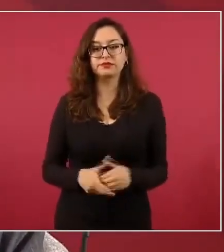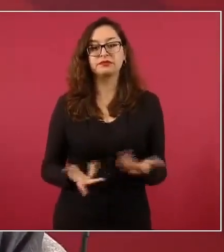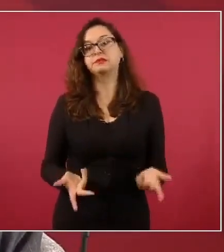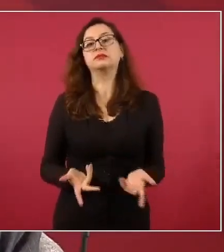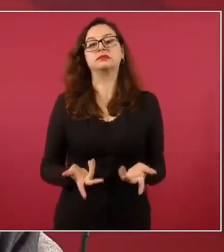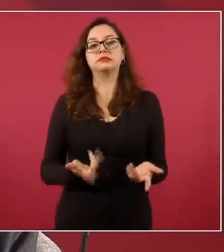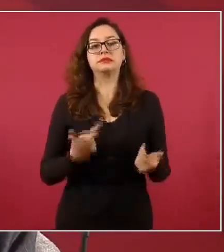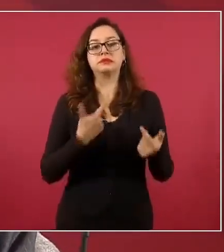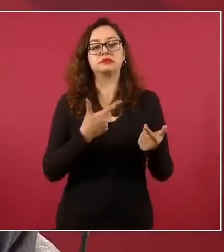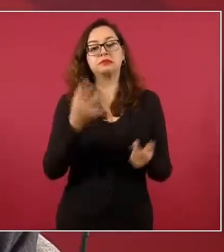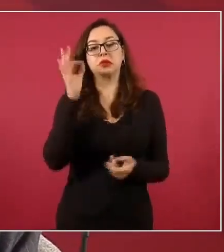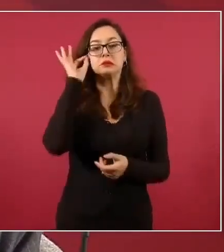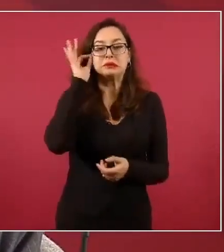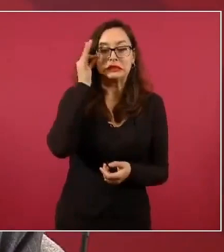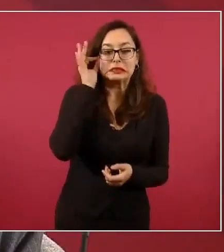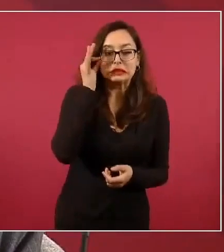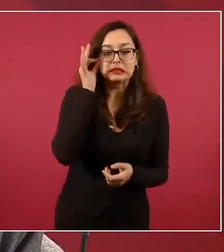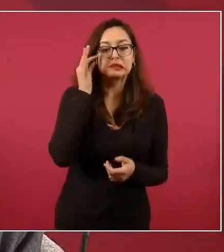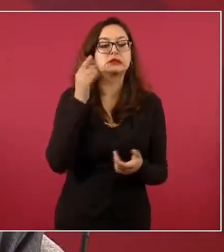achichincles,